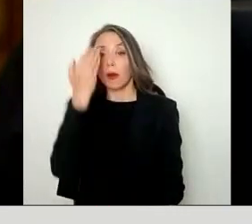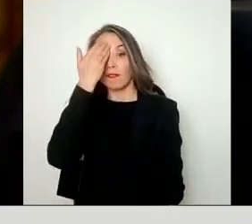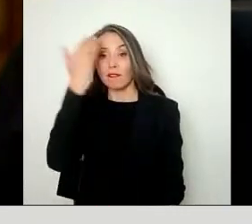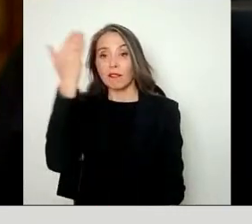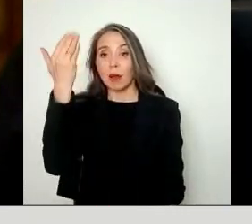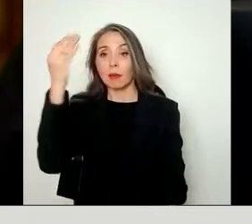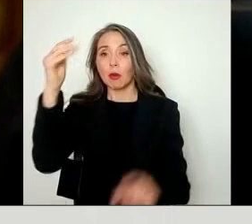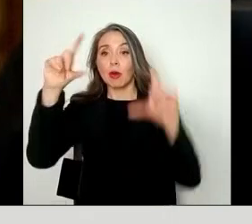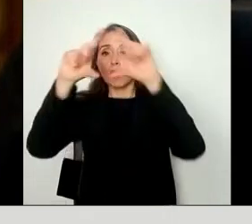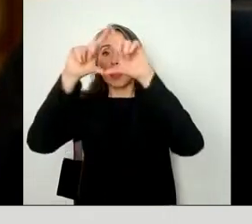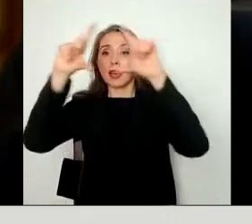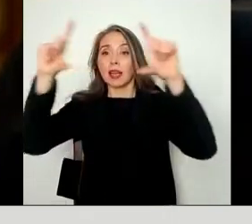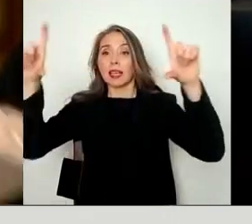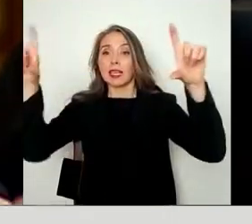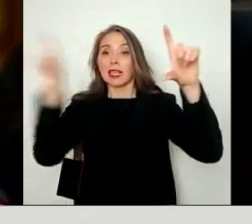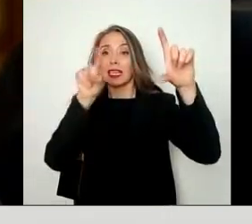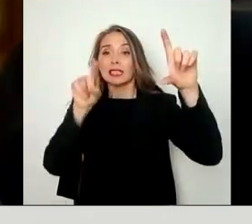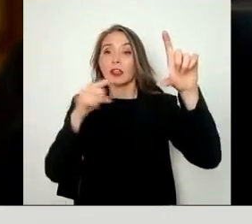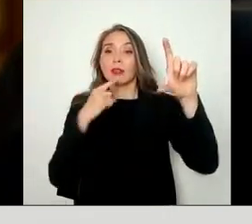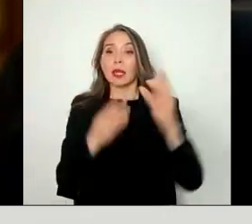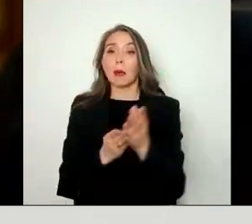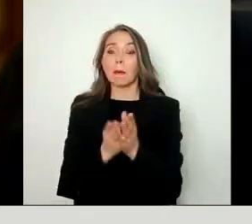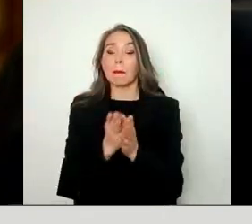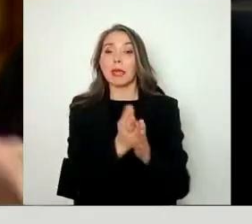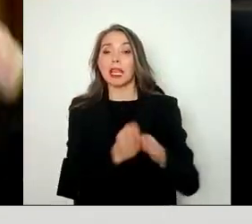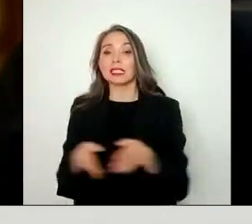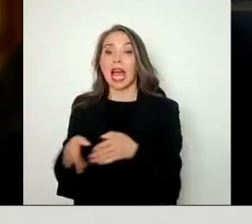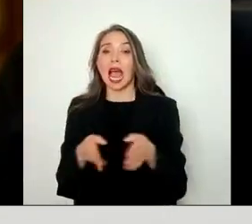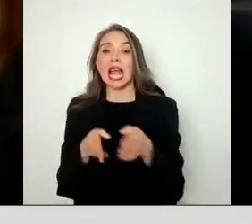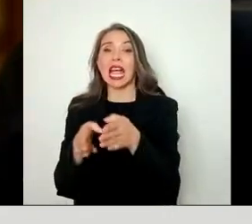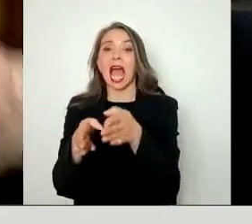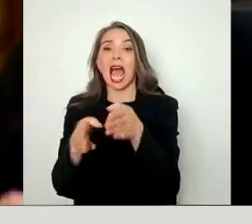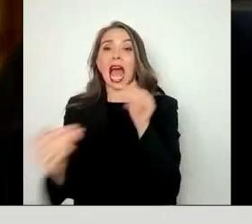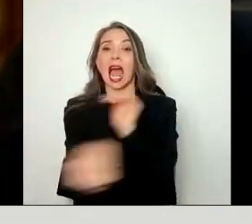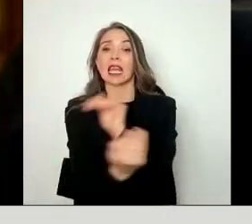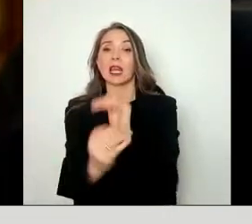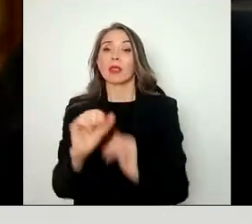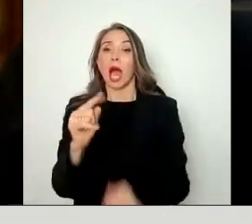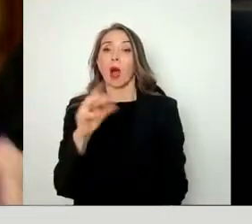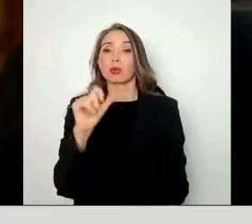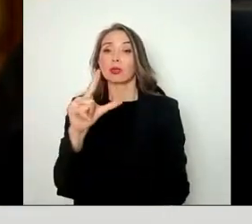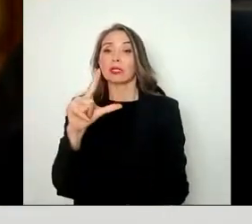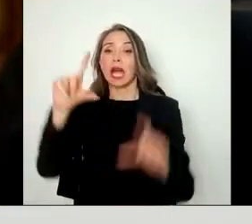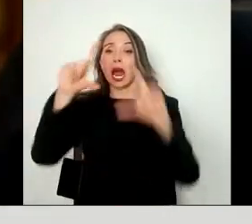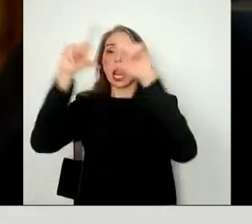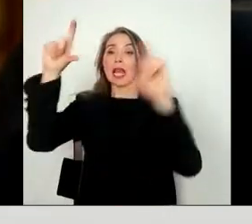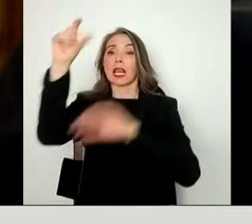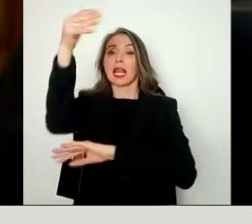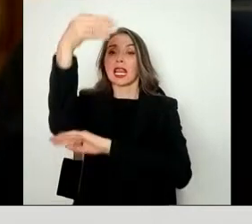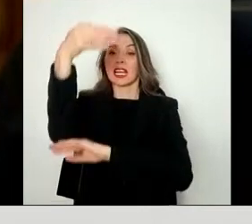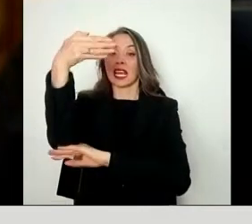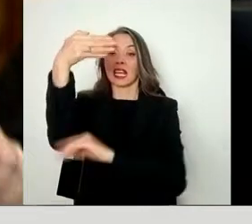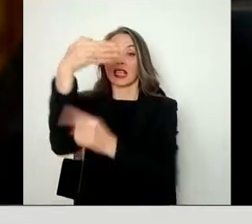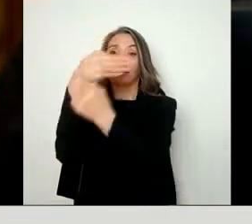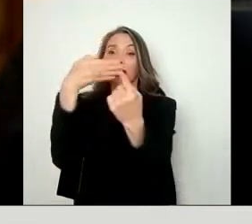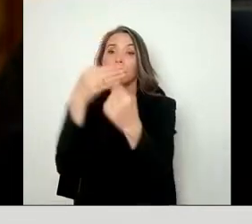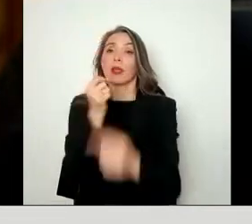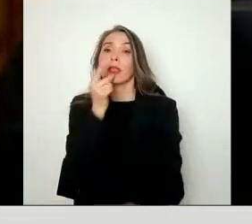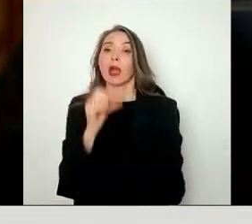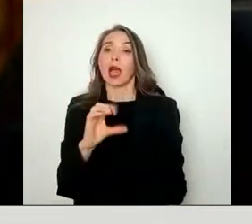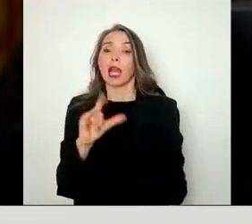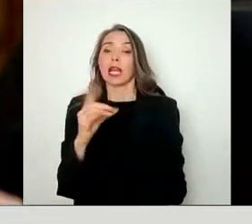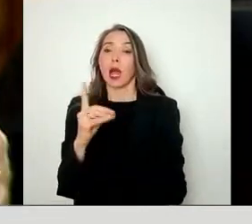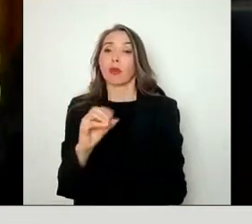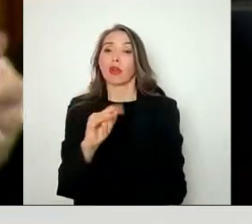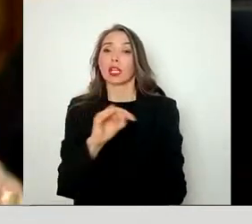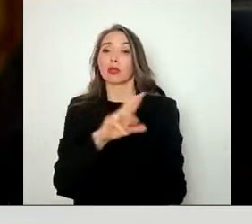que indica el comienzo de la carretera austral un letrero que denunció Claudio yurra que en paz descanse